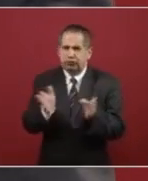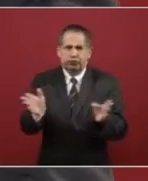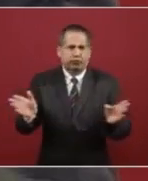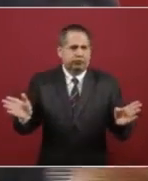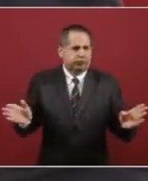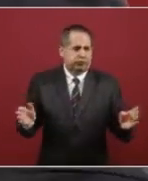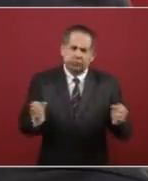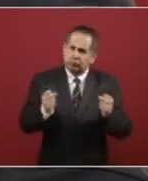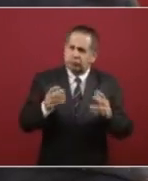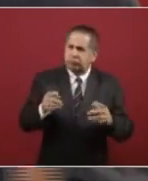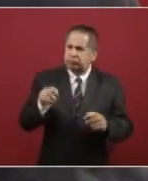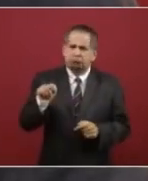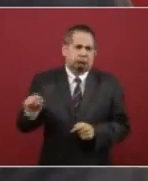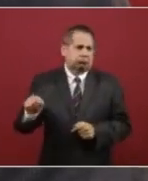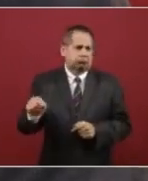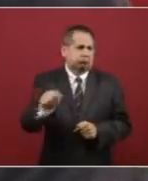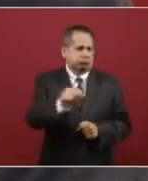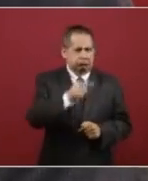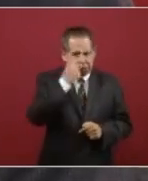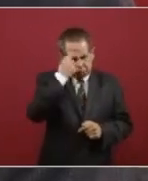todos los que se requieran.